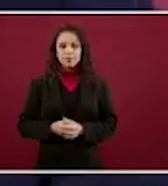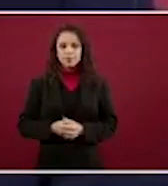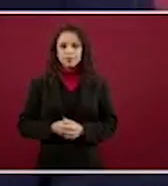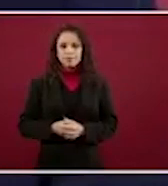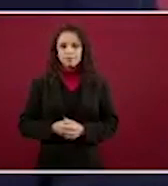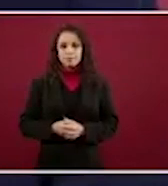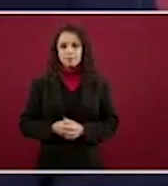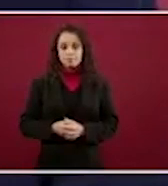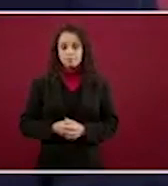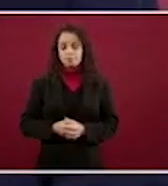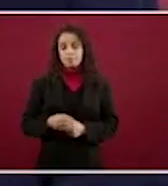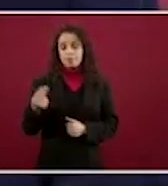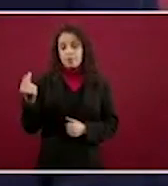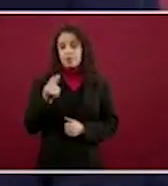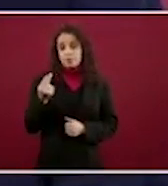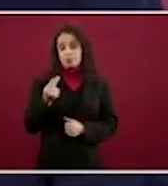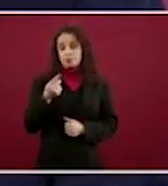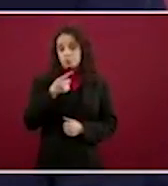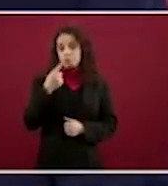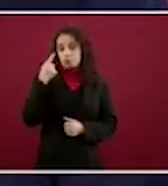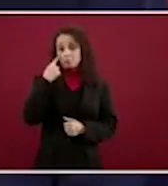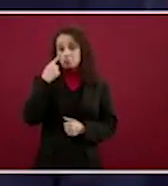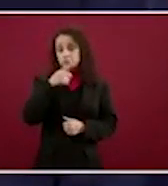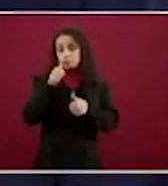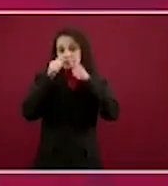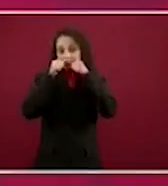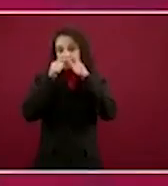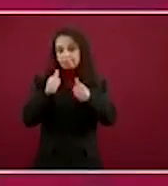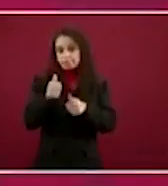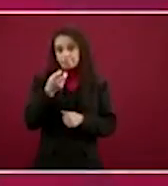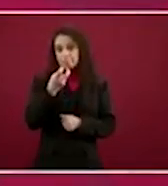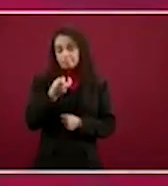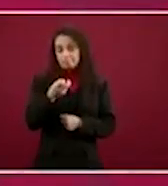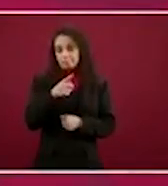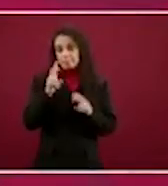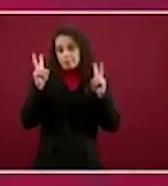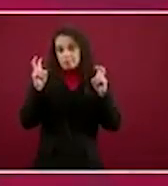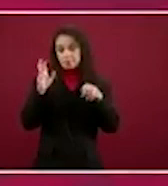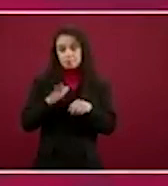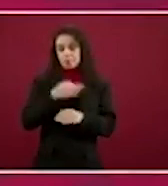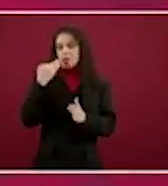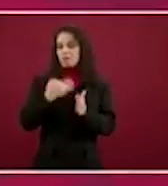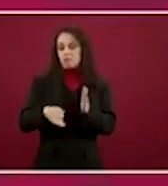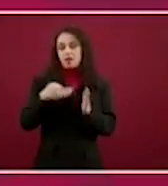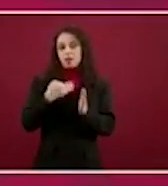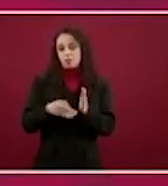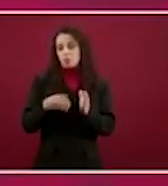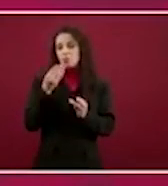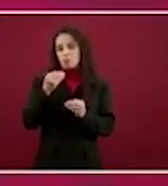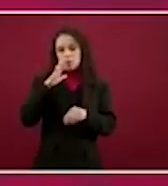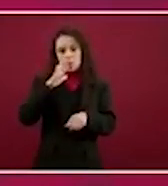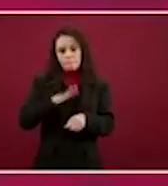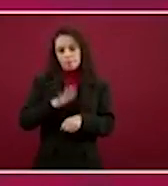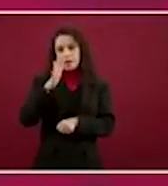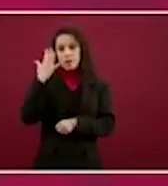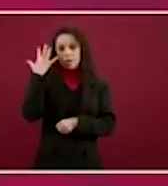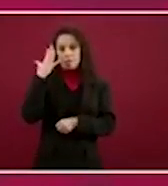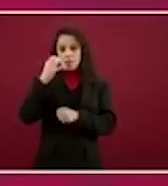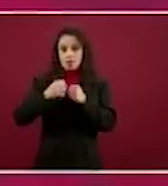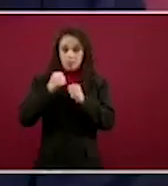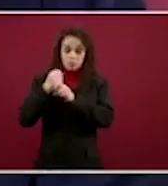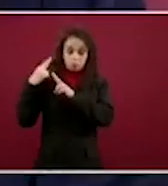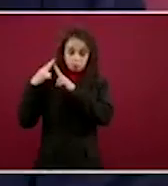1 en contra ante lo cual expresó ya mejor no puede darse una situación con estas características y esperemos